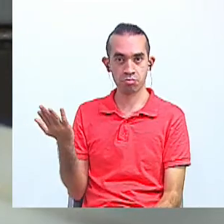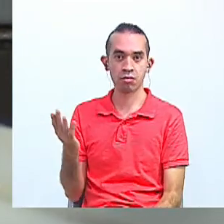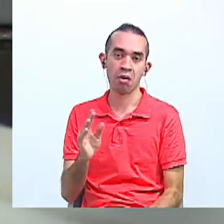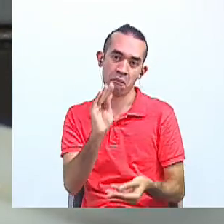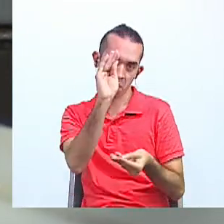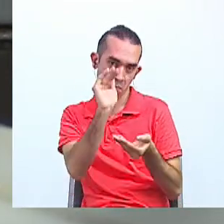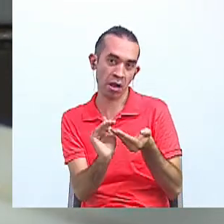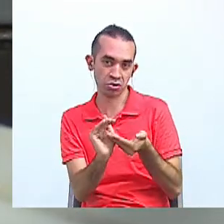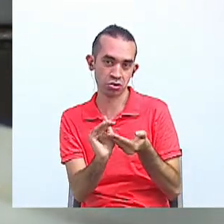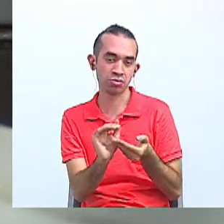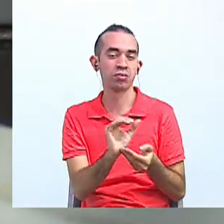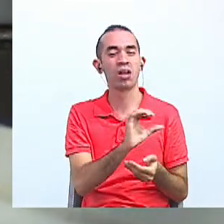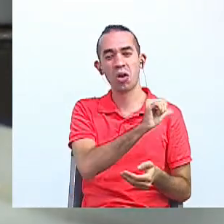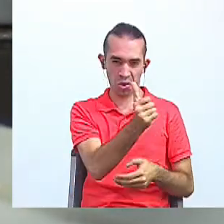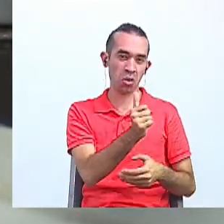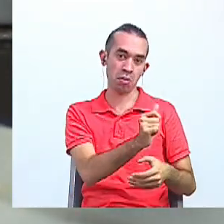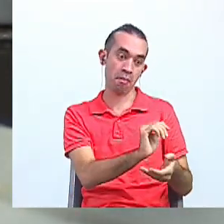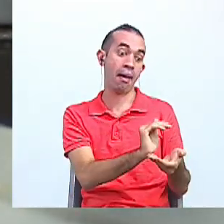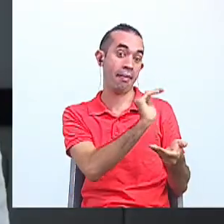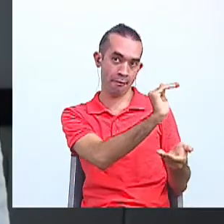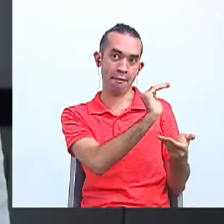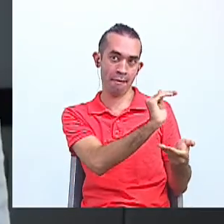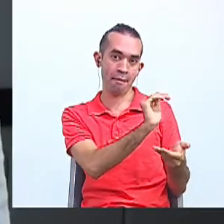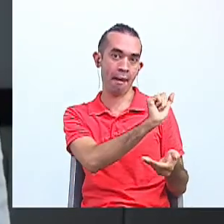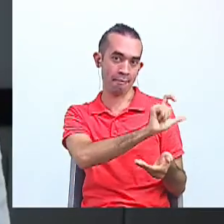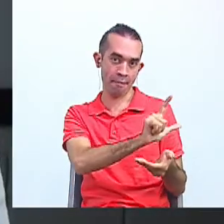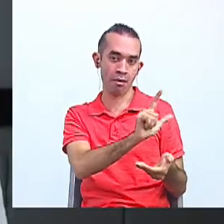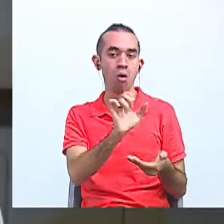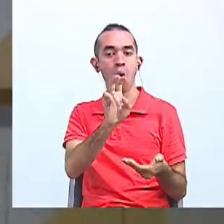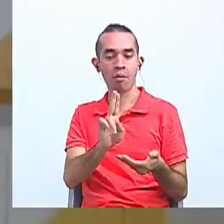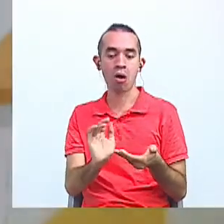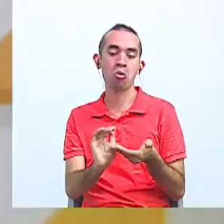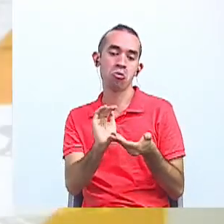menor en comparación al aluminio.